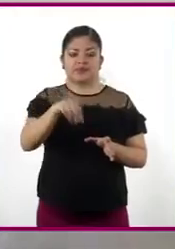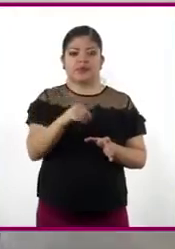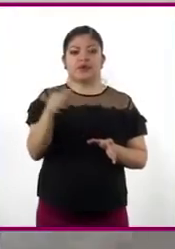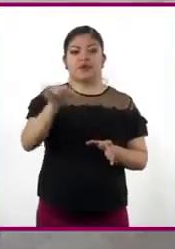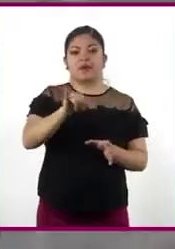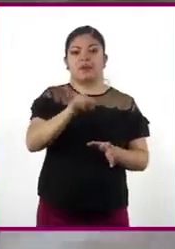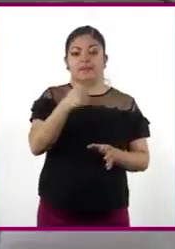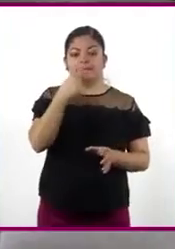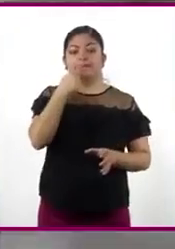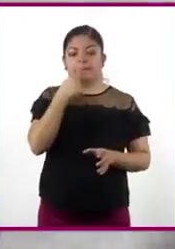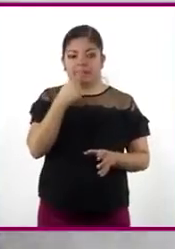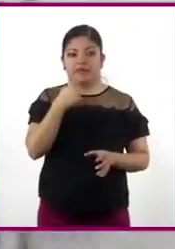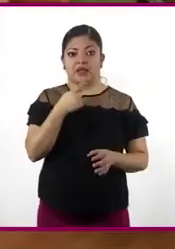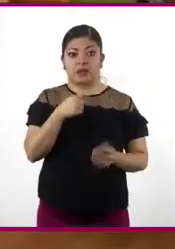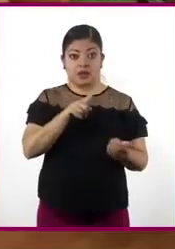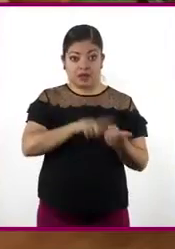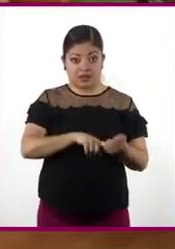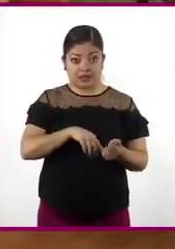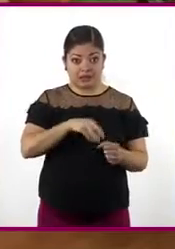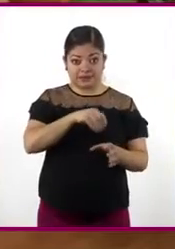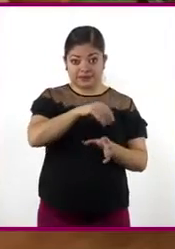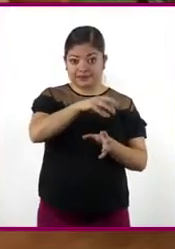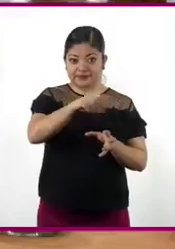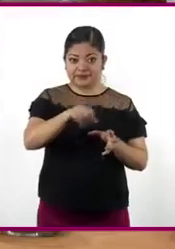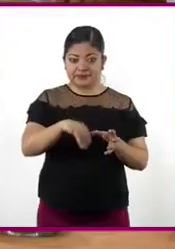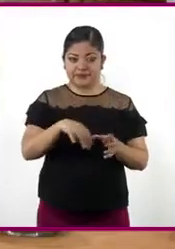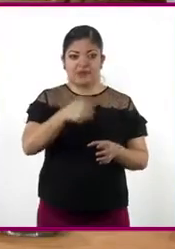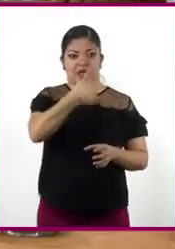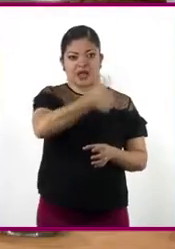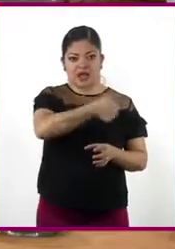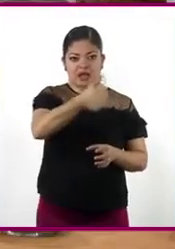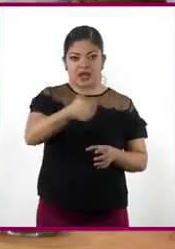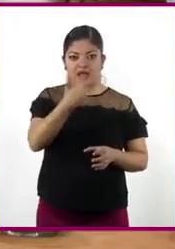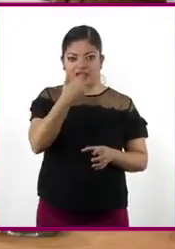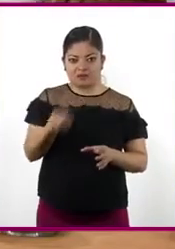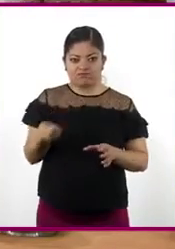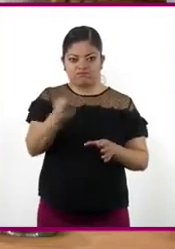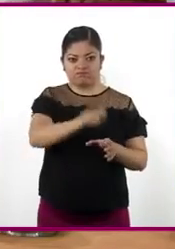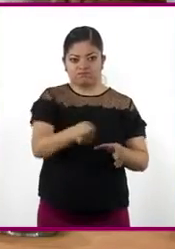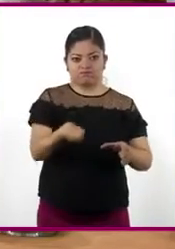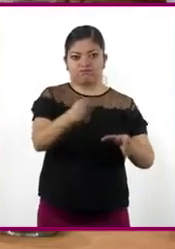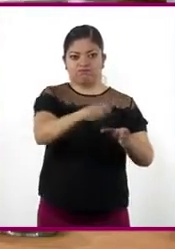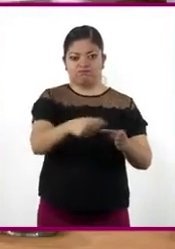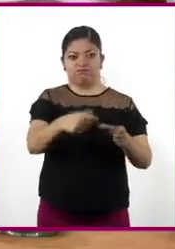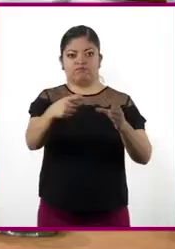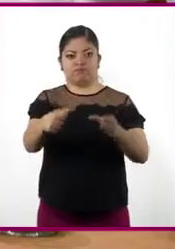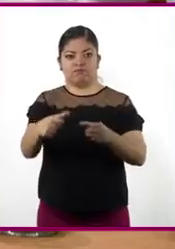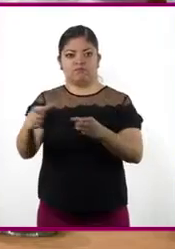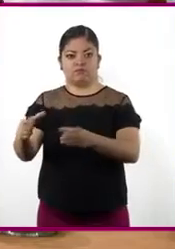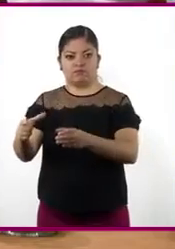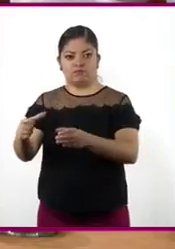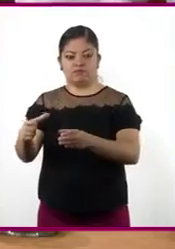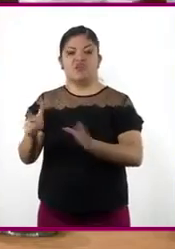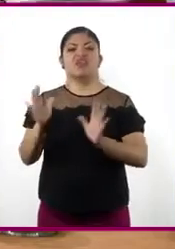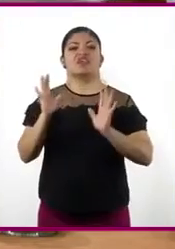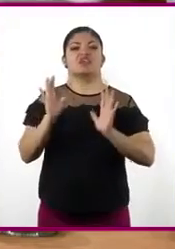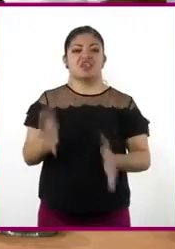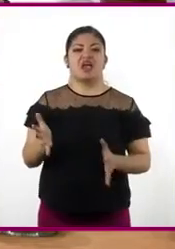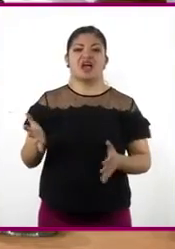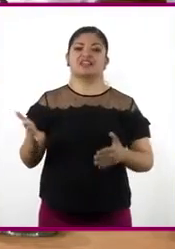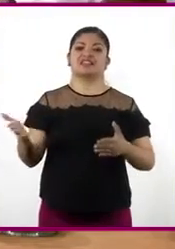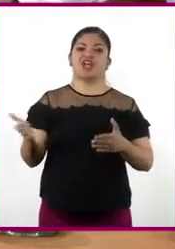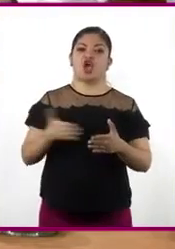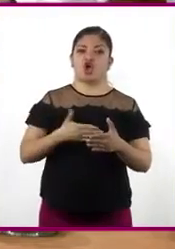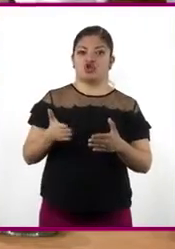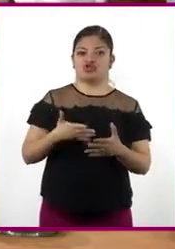pimienta. Servimos a cada comensal y esta palabra ya se coció.